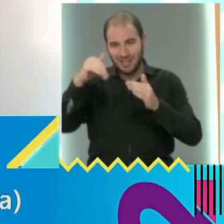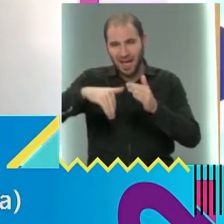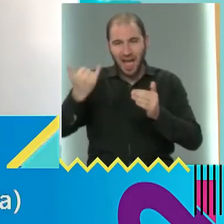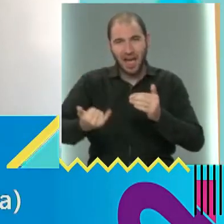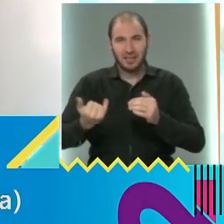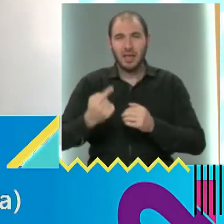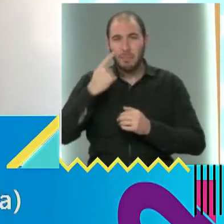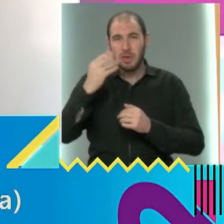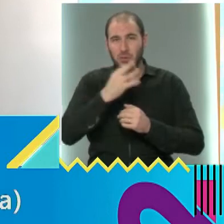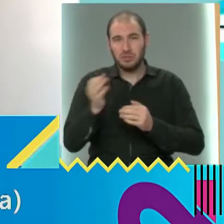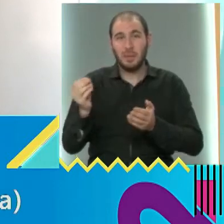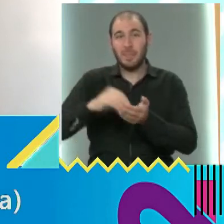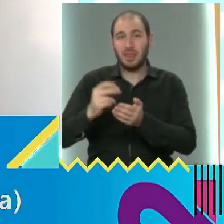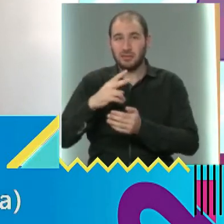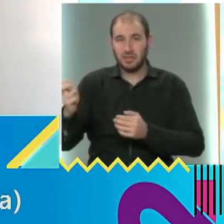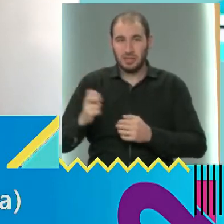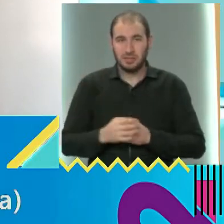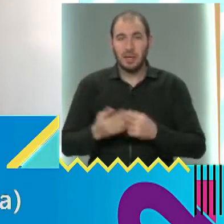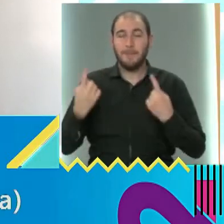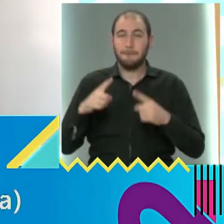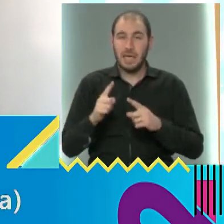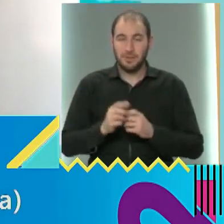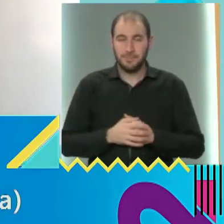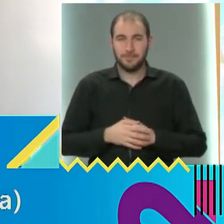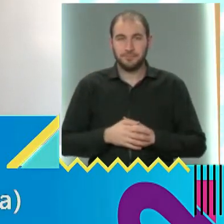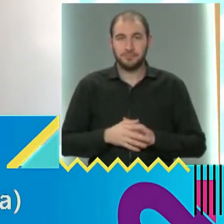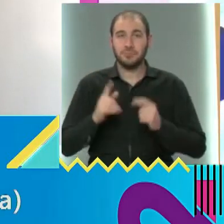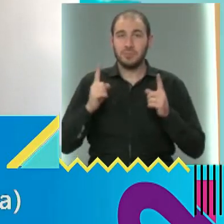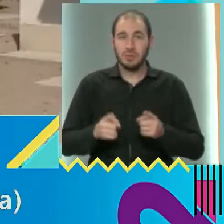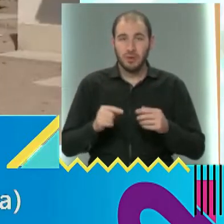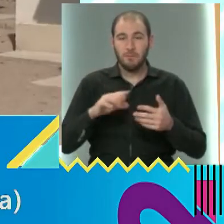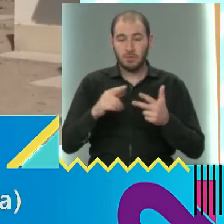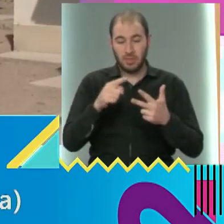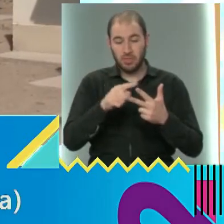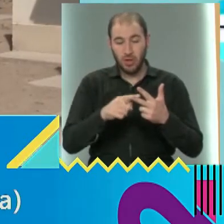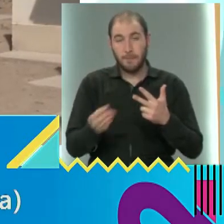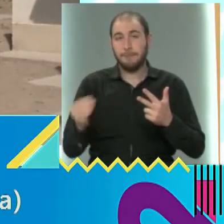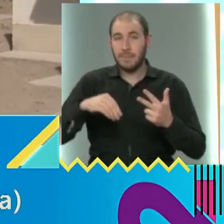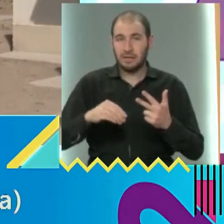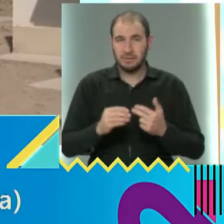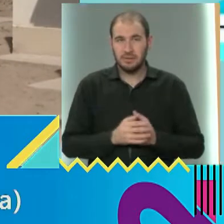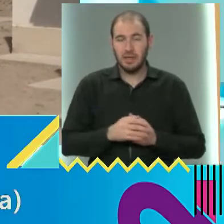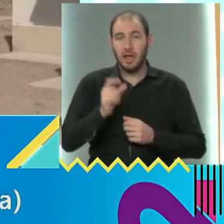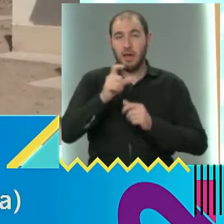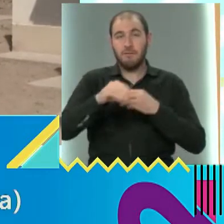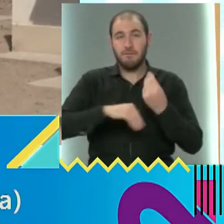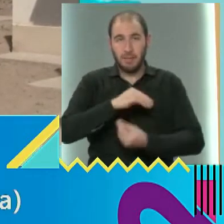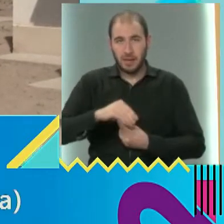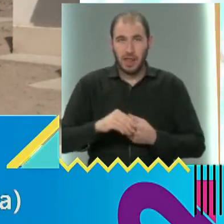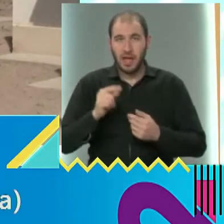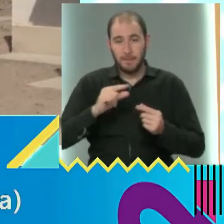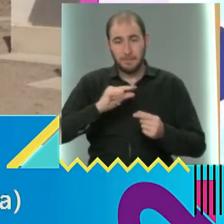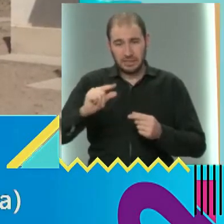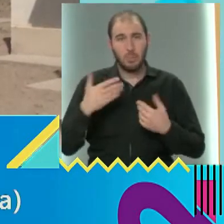esas 1.400 se le suman 200 más, pero a su vez existen 2 líneas de acción más, que son para aquellas familias que pueden acceder a